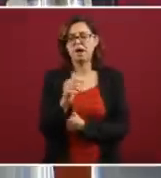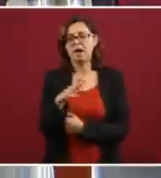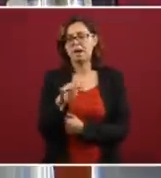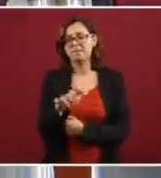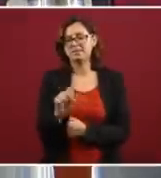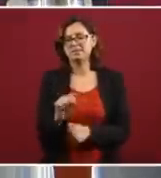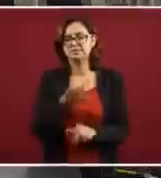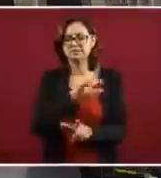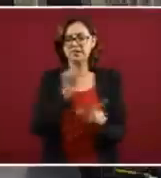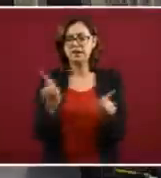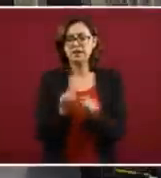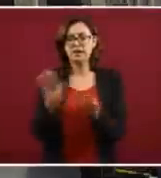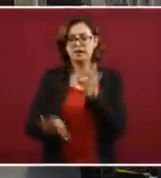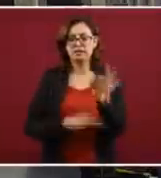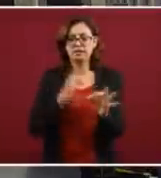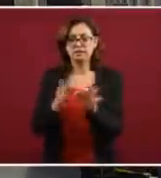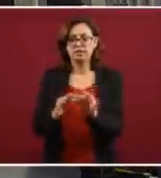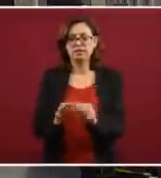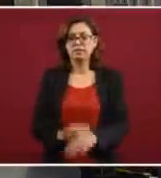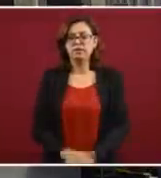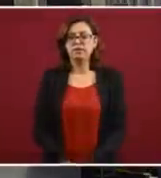presidente?